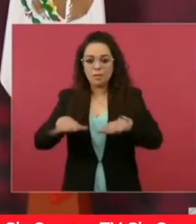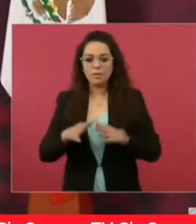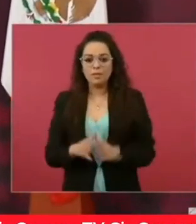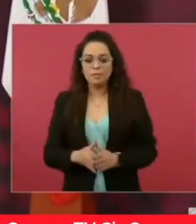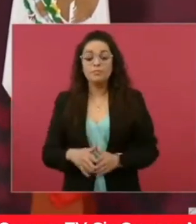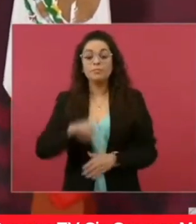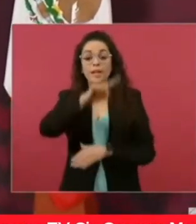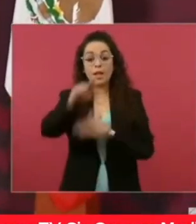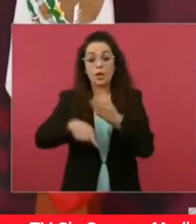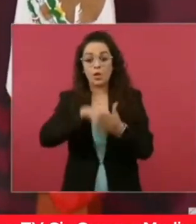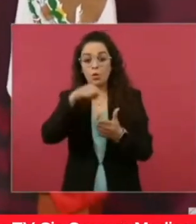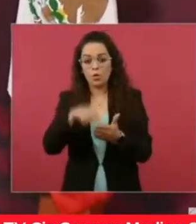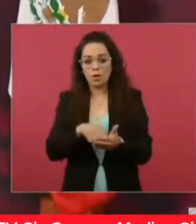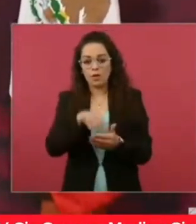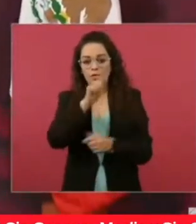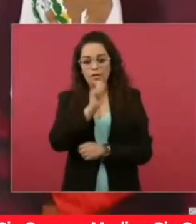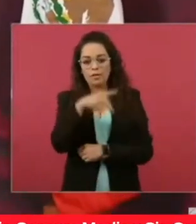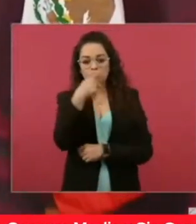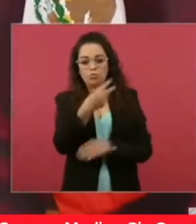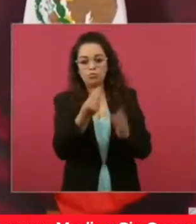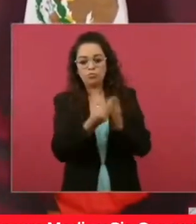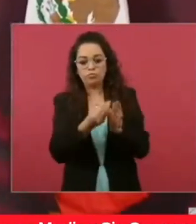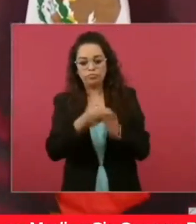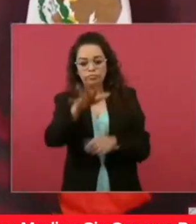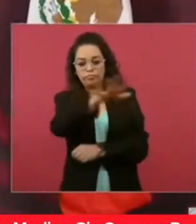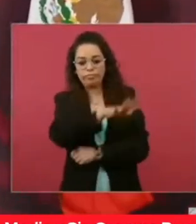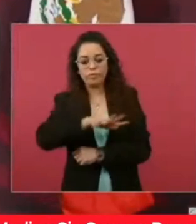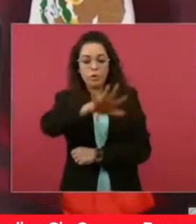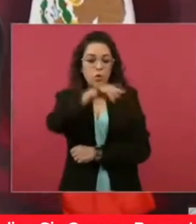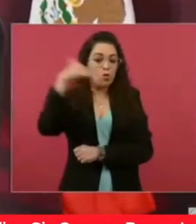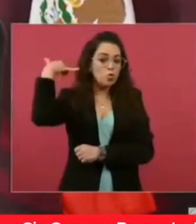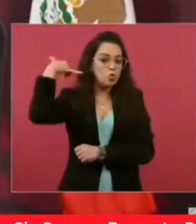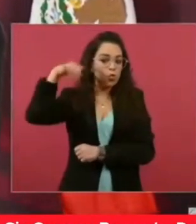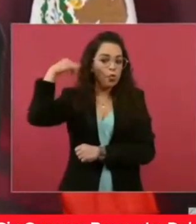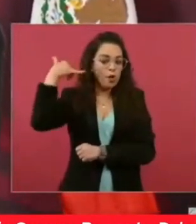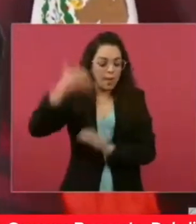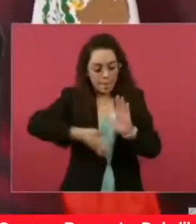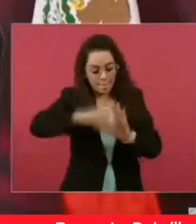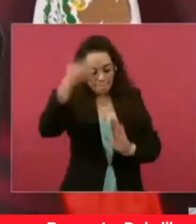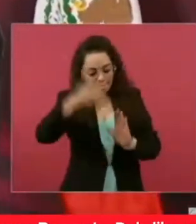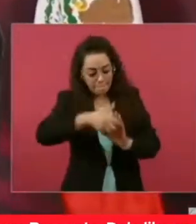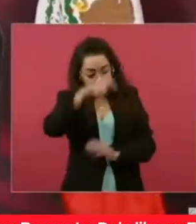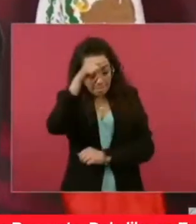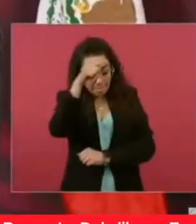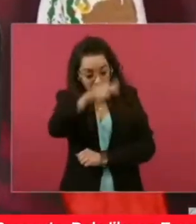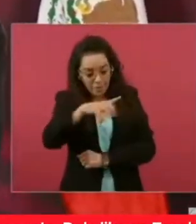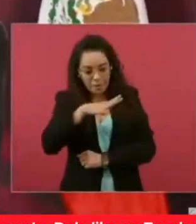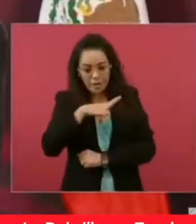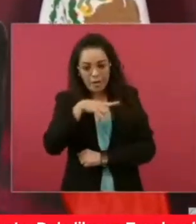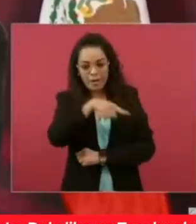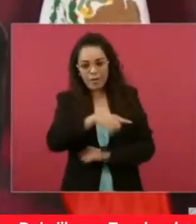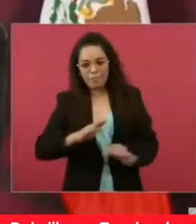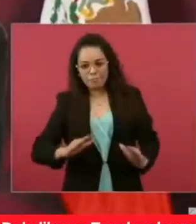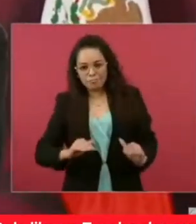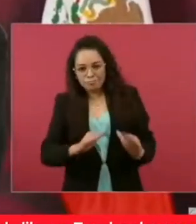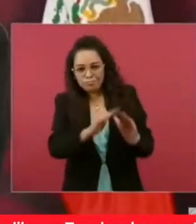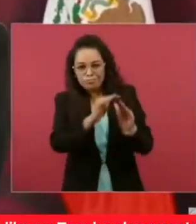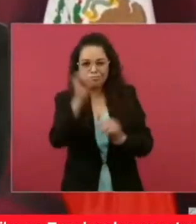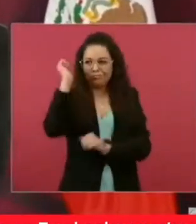arqueológicas en la Península de Yucatán todo lo que tiene que ver con el tren Maya